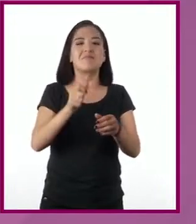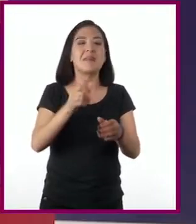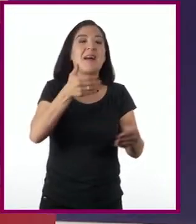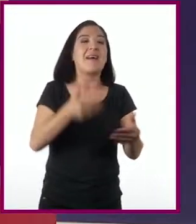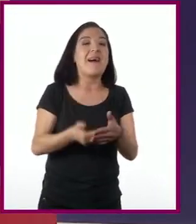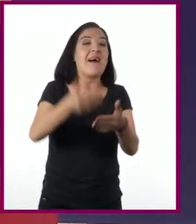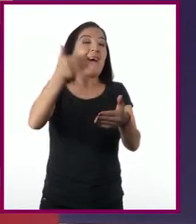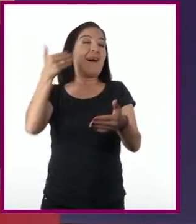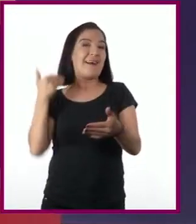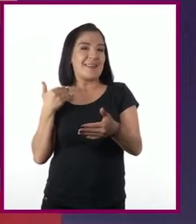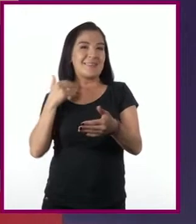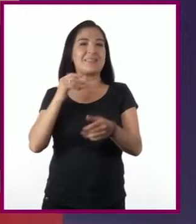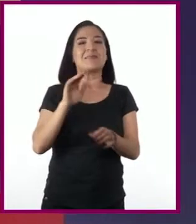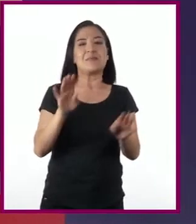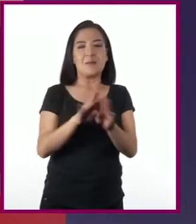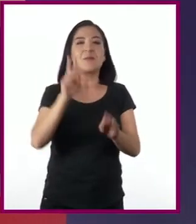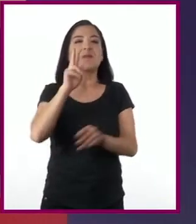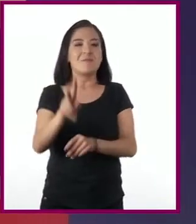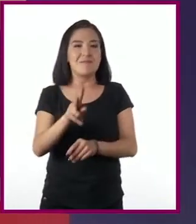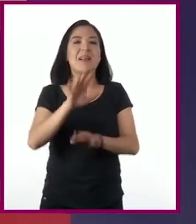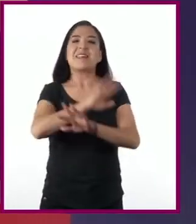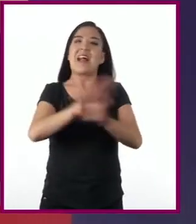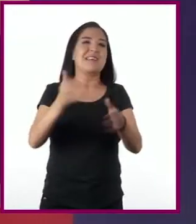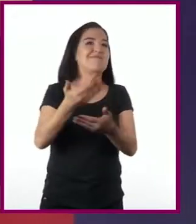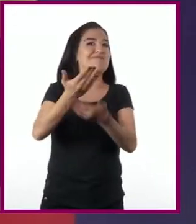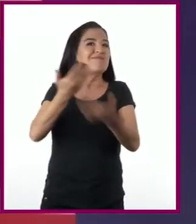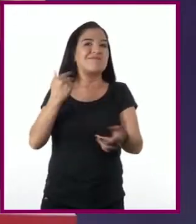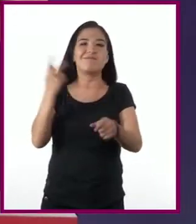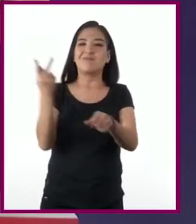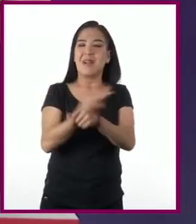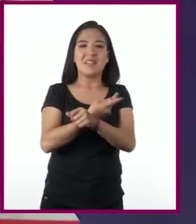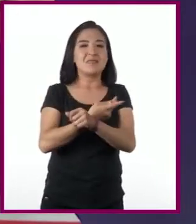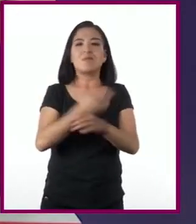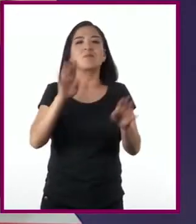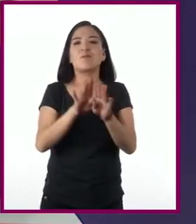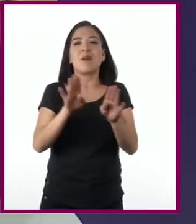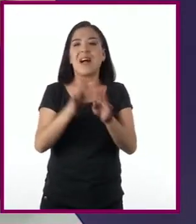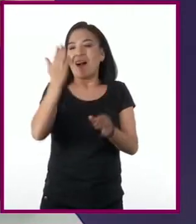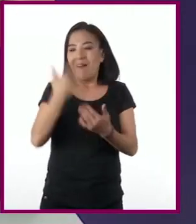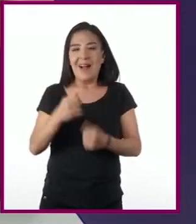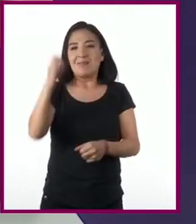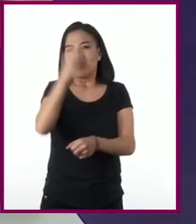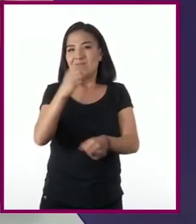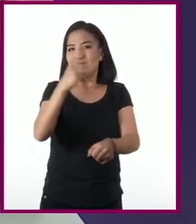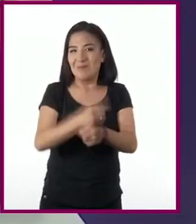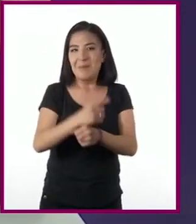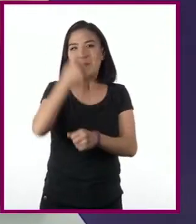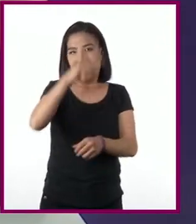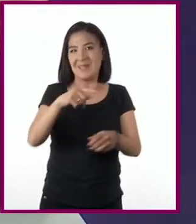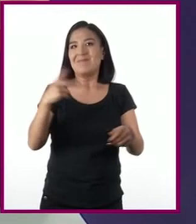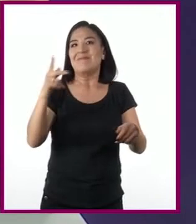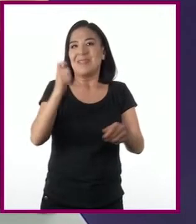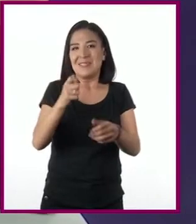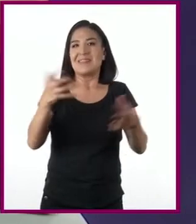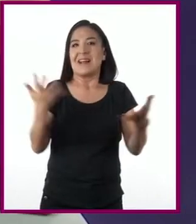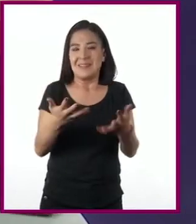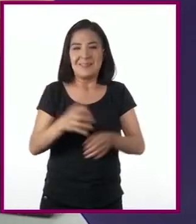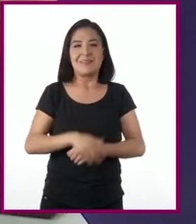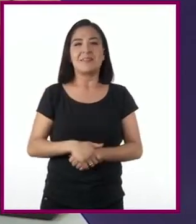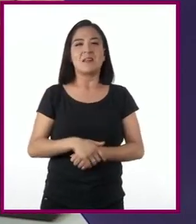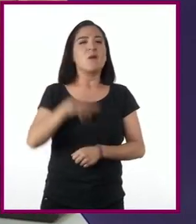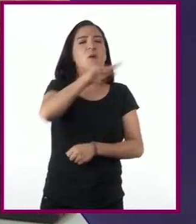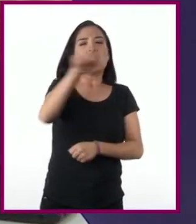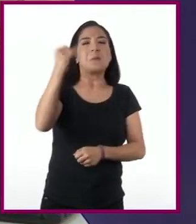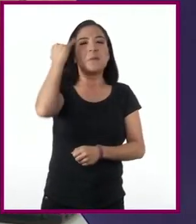indicativo. Eso da lugar a una acción que ya pasó o que no tuvo oportunidad de suceder. Imagínense que llegan